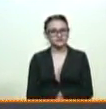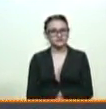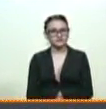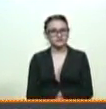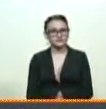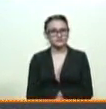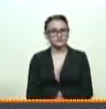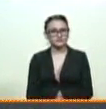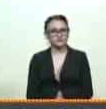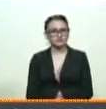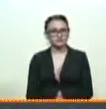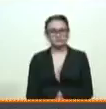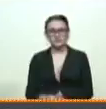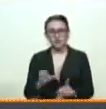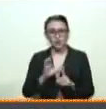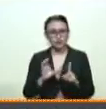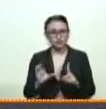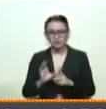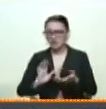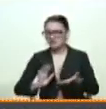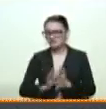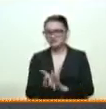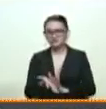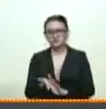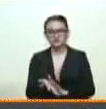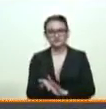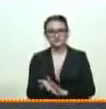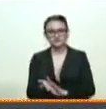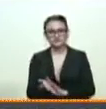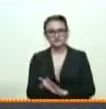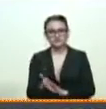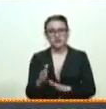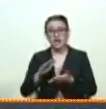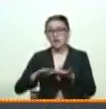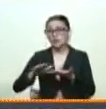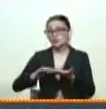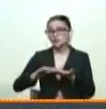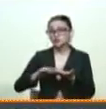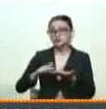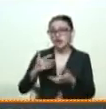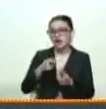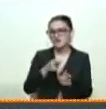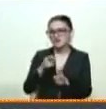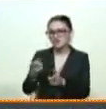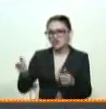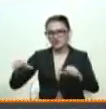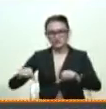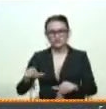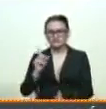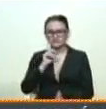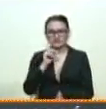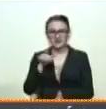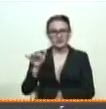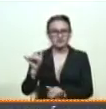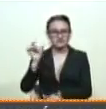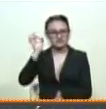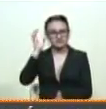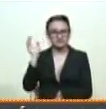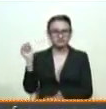y acabaron con una cultura milenaria con el pretexto de que ahí habían armas de destrucción masiva.